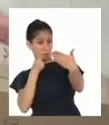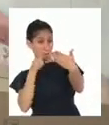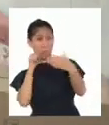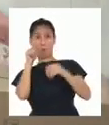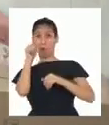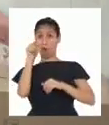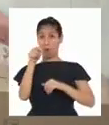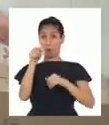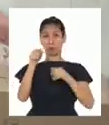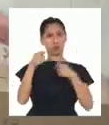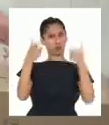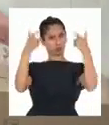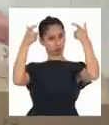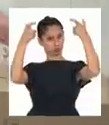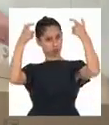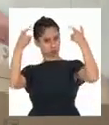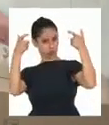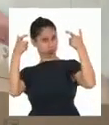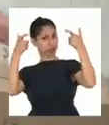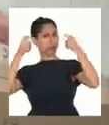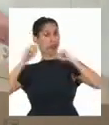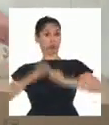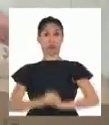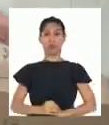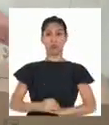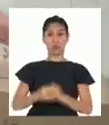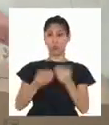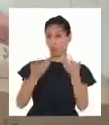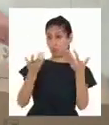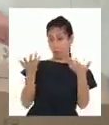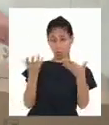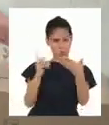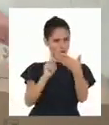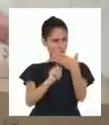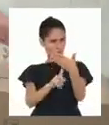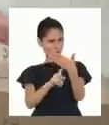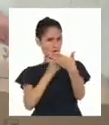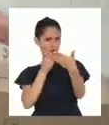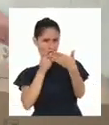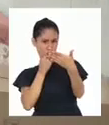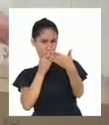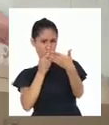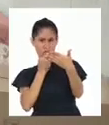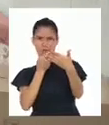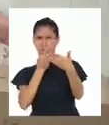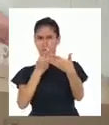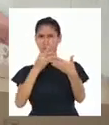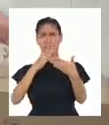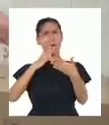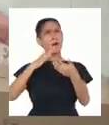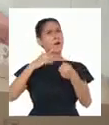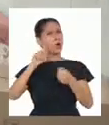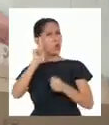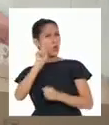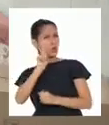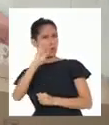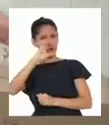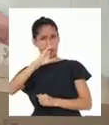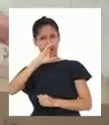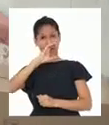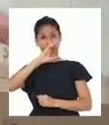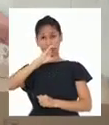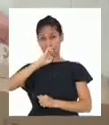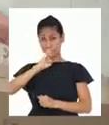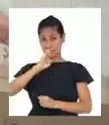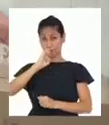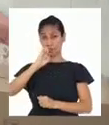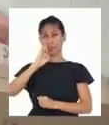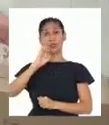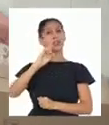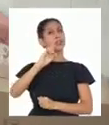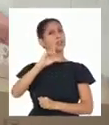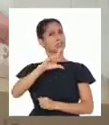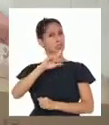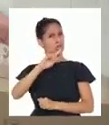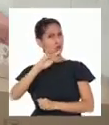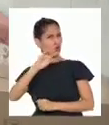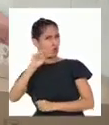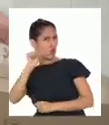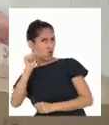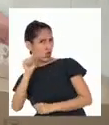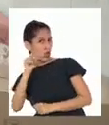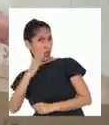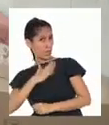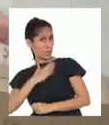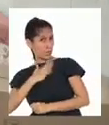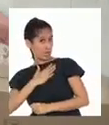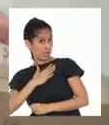el gobierno de ese reino, por una cédula mía de diferentes capítulos, fecha a 24